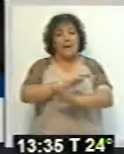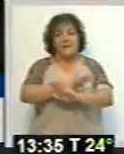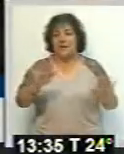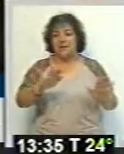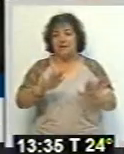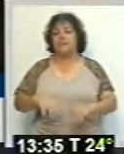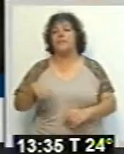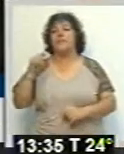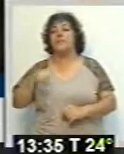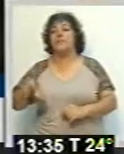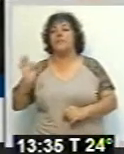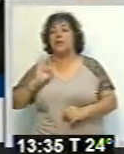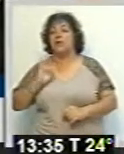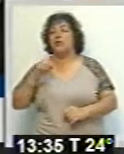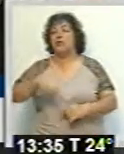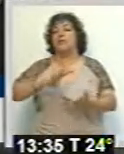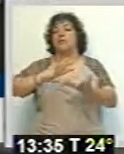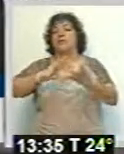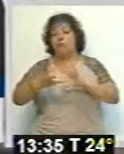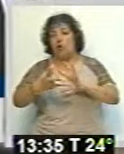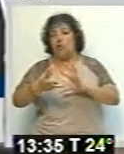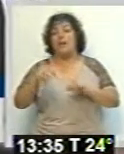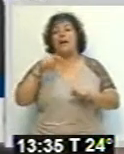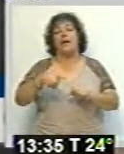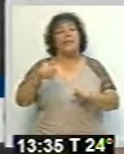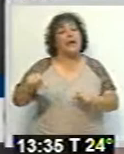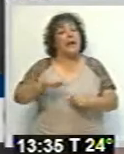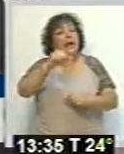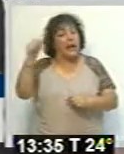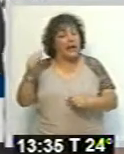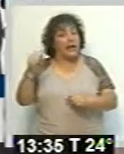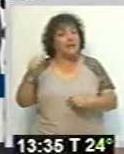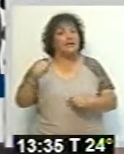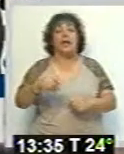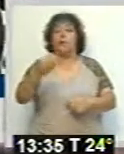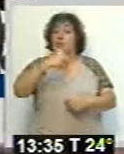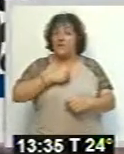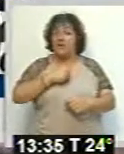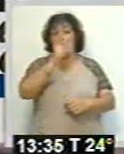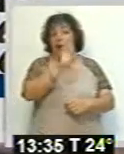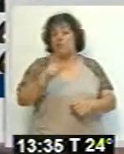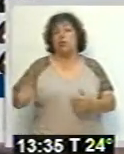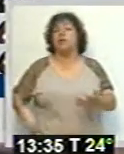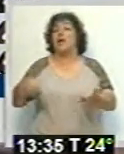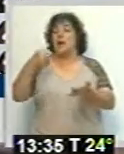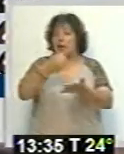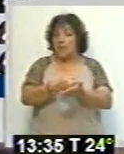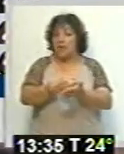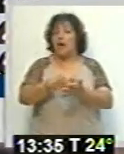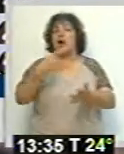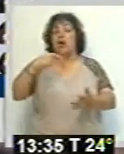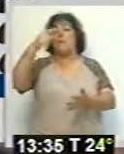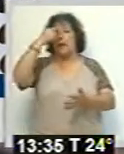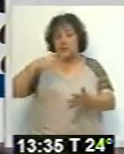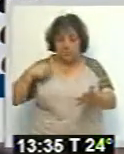año de, bueno, esta metodología que tiene que ver con premiar a aquellos adjudicatarios cumplidores que tengan sus cuotas al